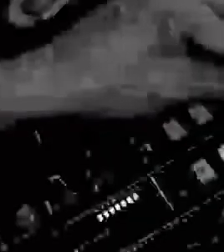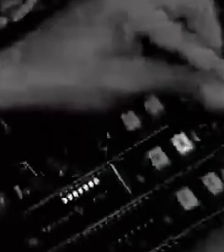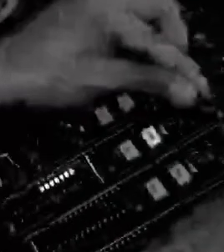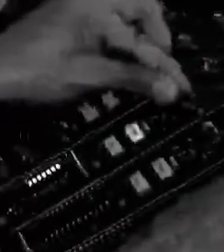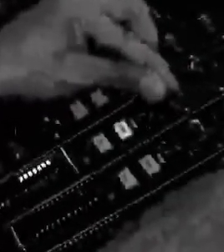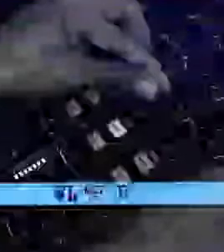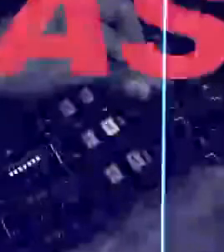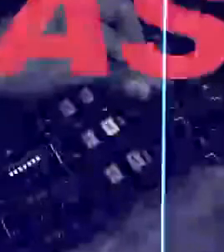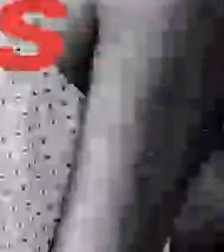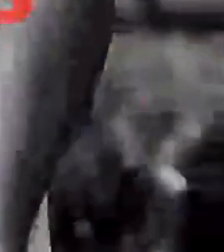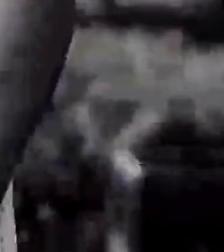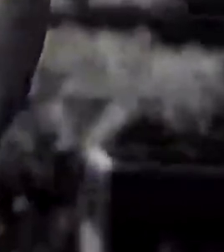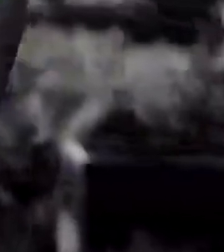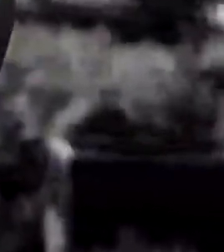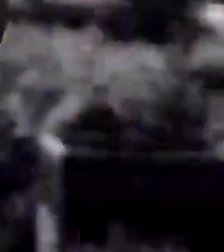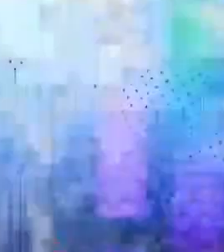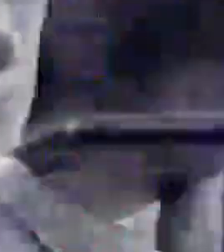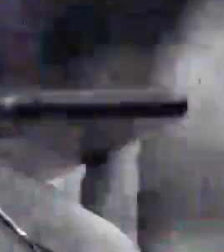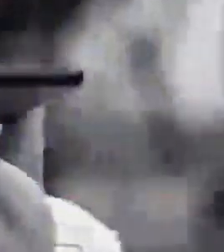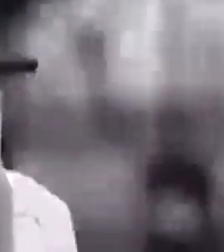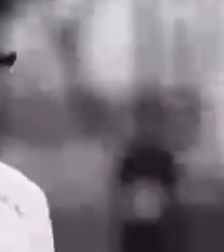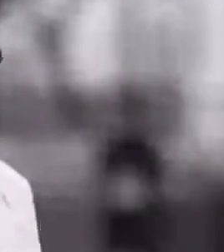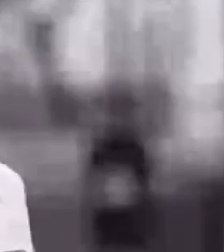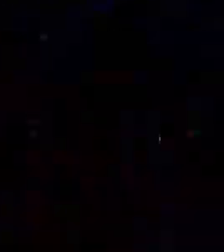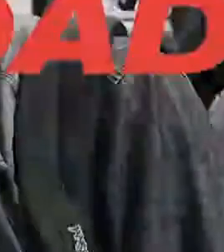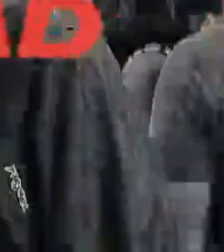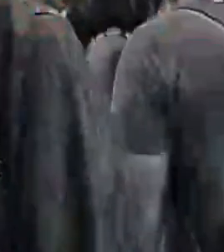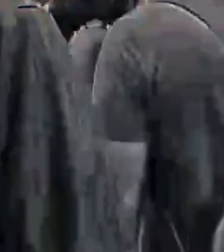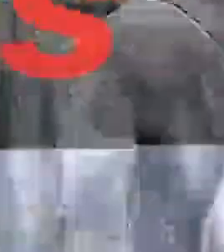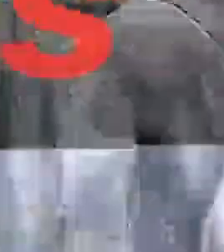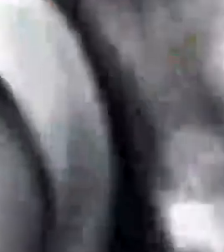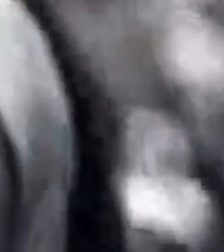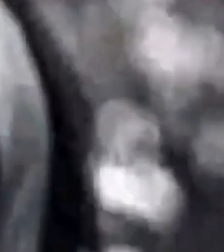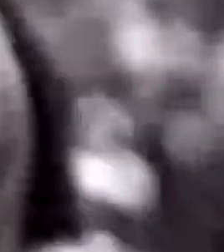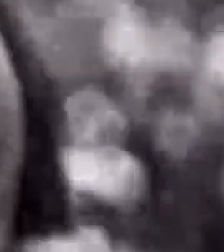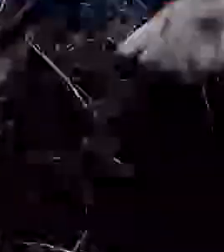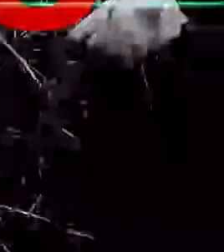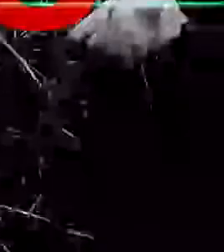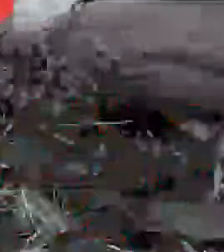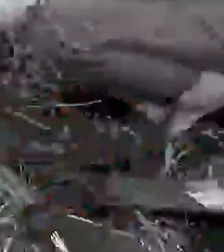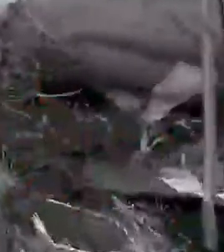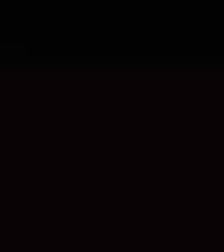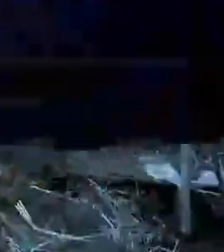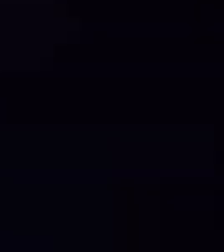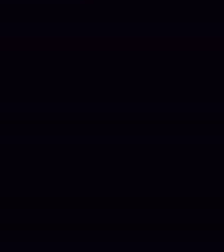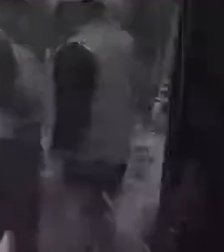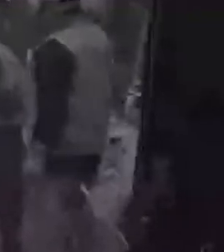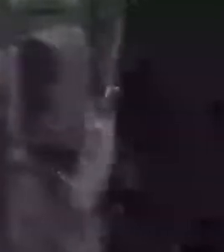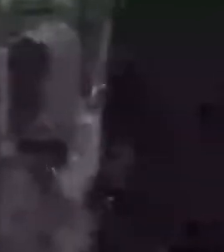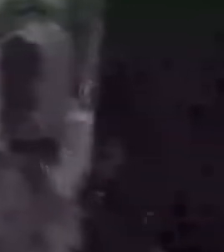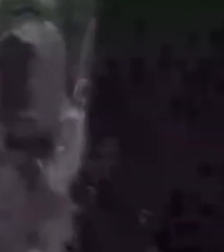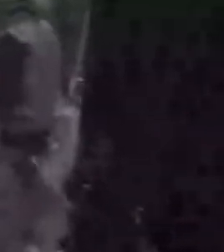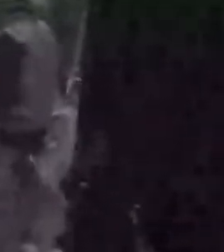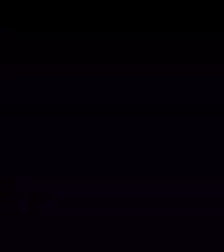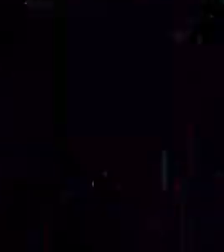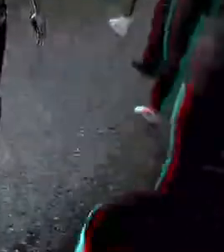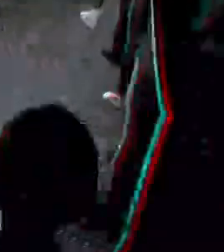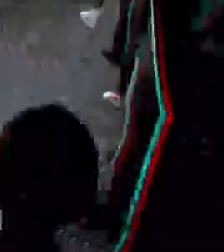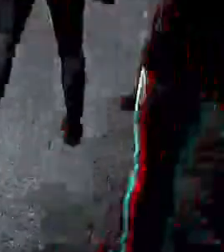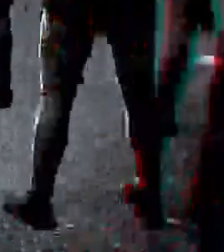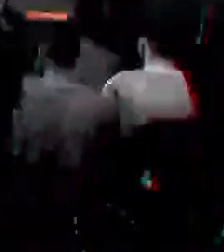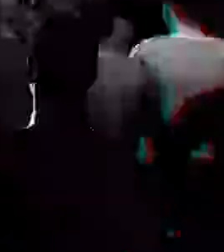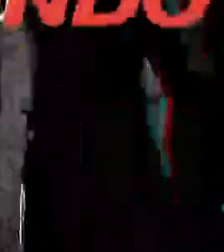Nuestras músicas, tus historias y tus ideas, tu sexualidad y tus deseos. Juntos, siempre juntos.